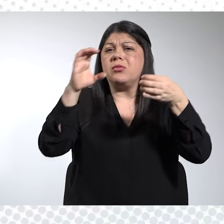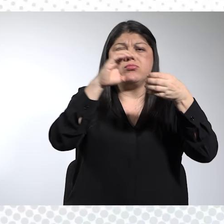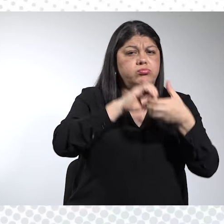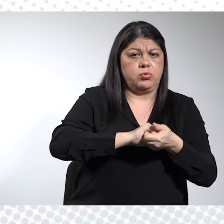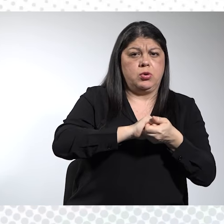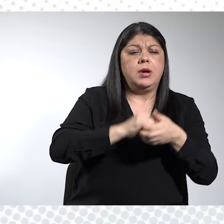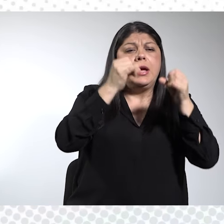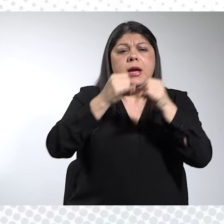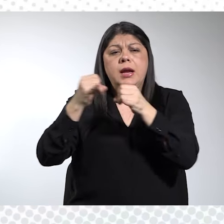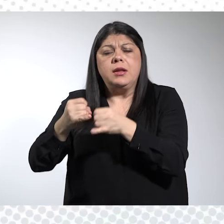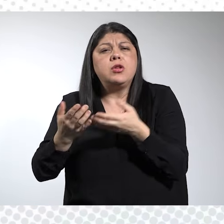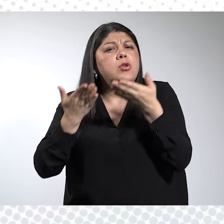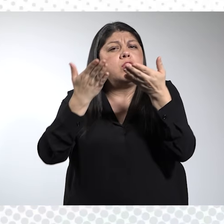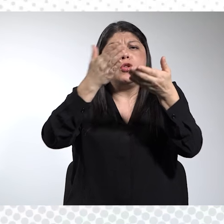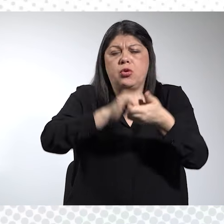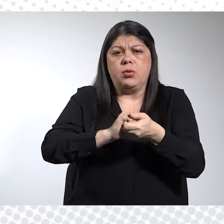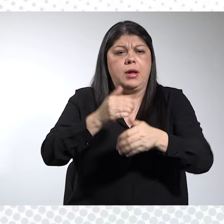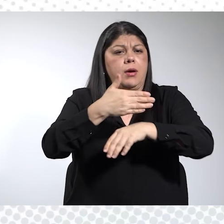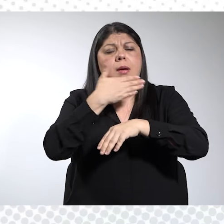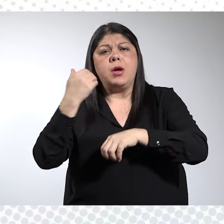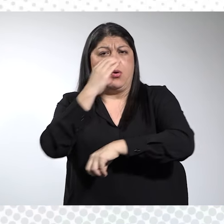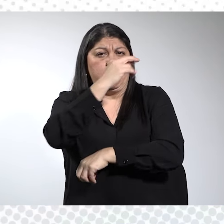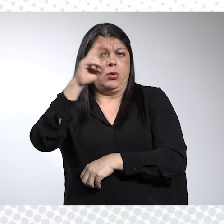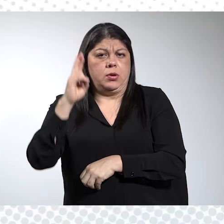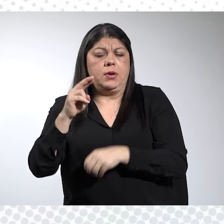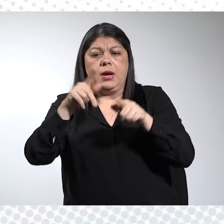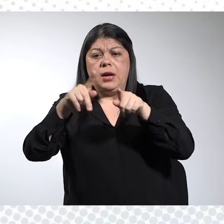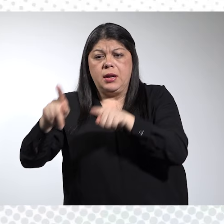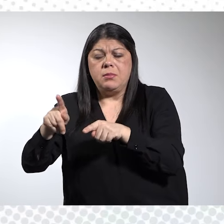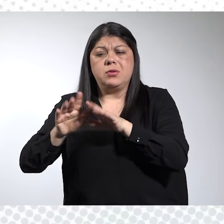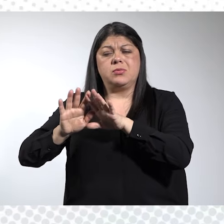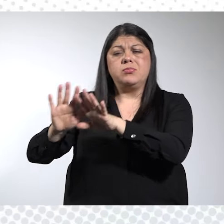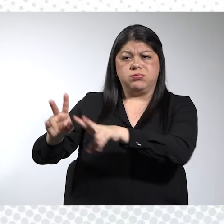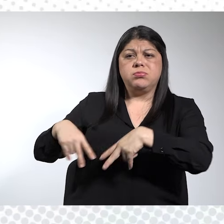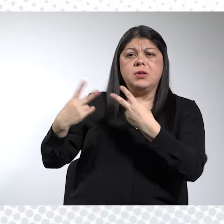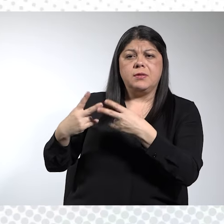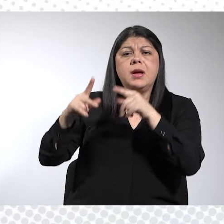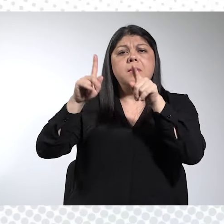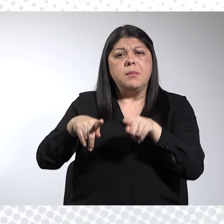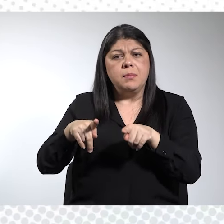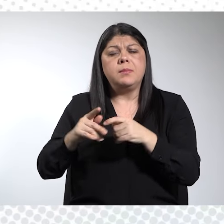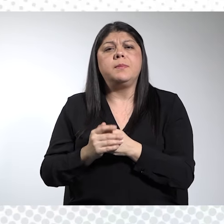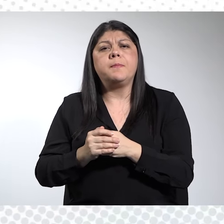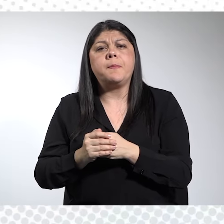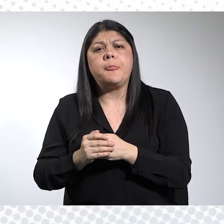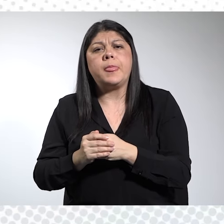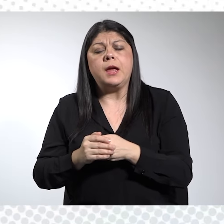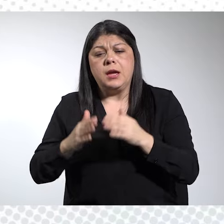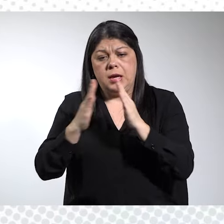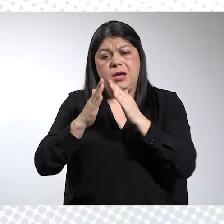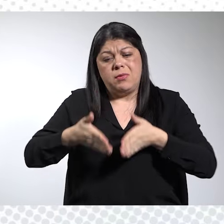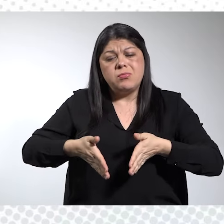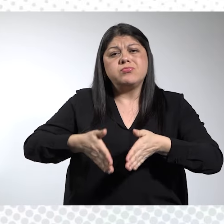genera colectividad, que el individualismo no genera una mejor Costa Rica, que hay personas en abandono, que hay personas que están que